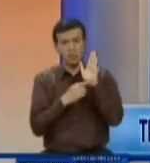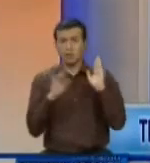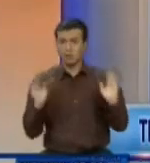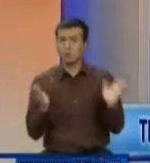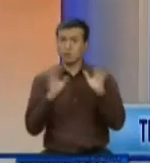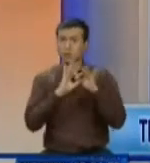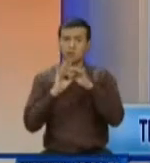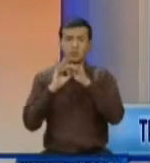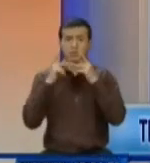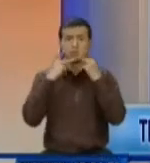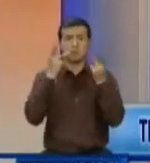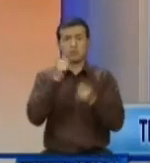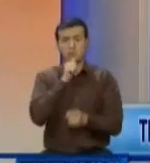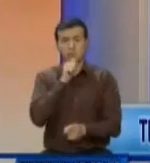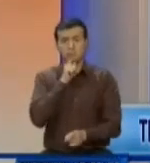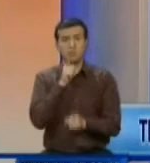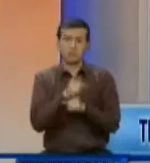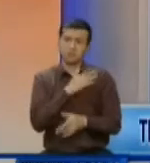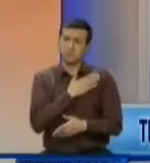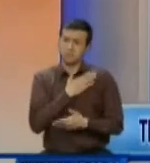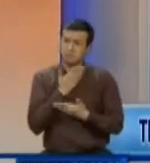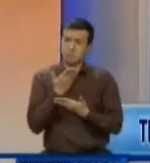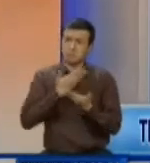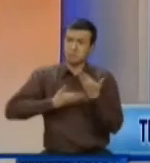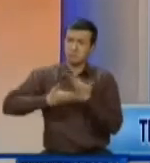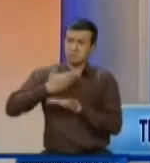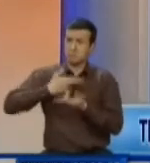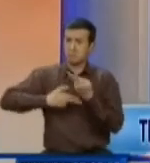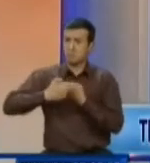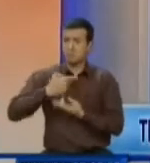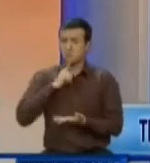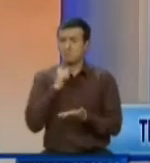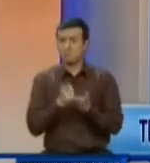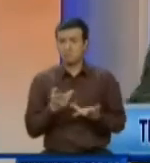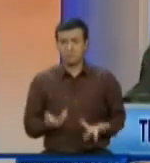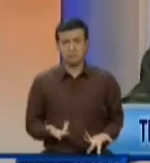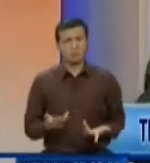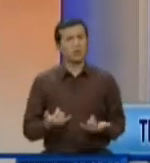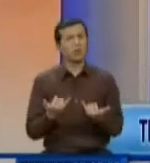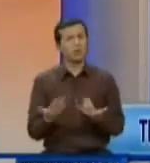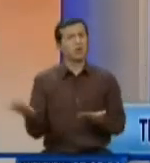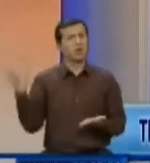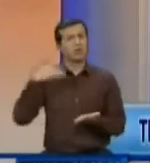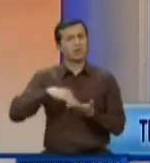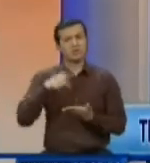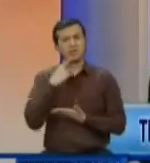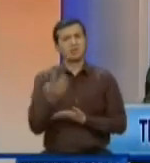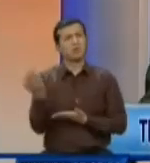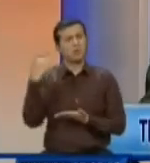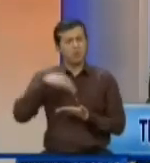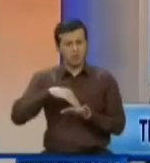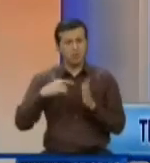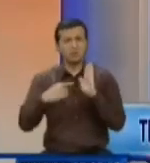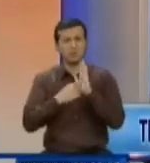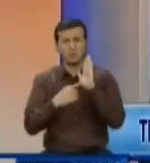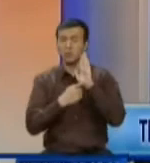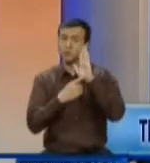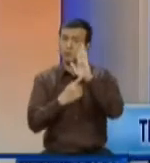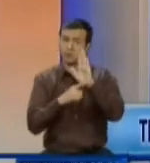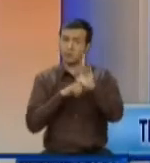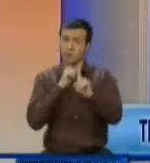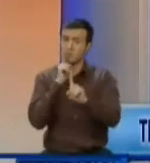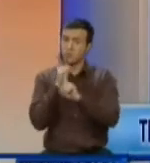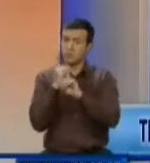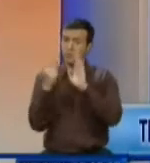las alianzas público-privada y la confianza y el clima de negocios se ratifica en esta exposición general la vigencia de la codificación